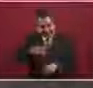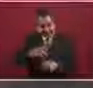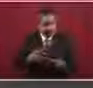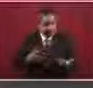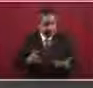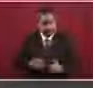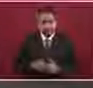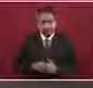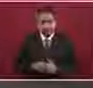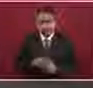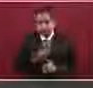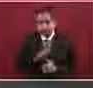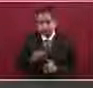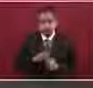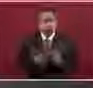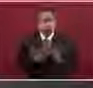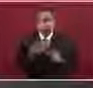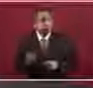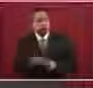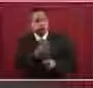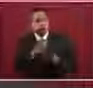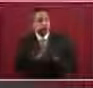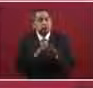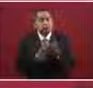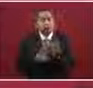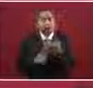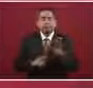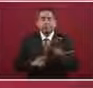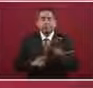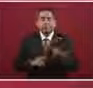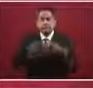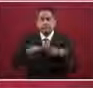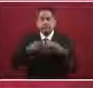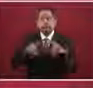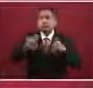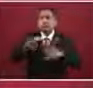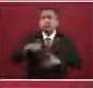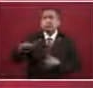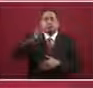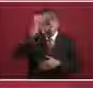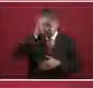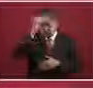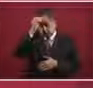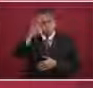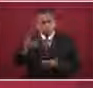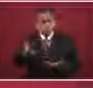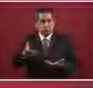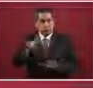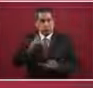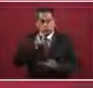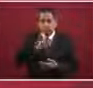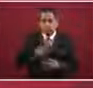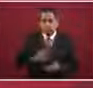se le pregunte a los ciudadanos su opinión y que